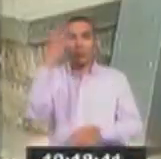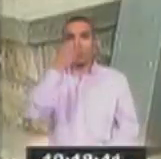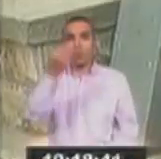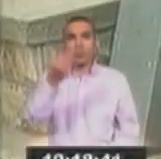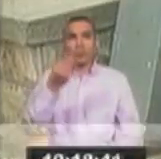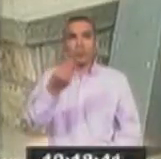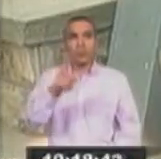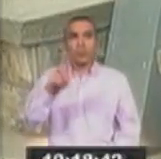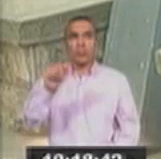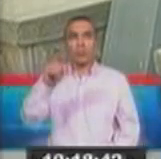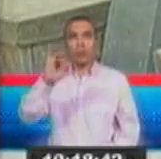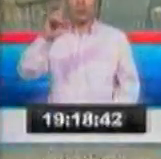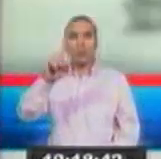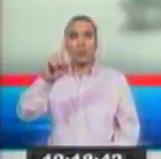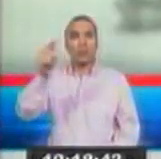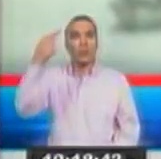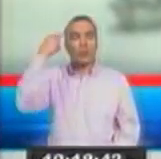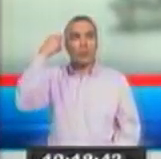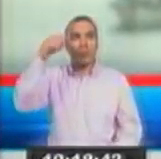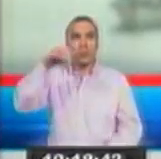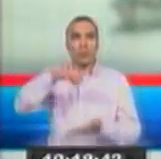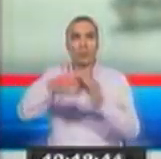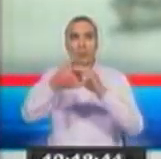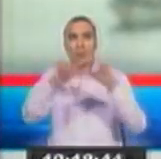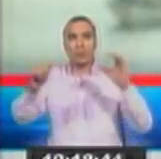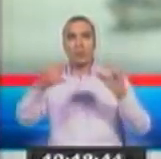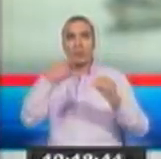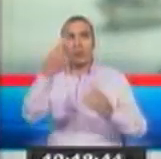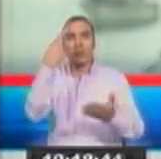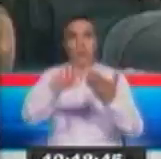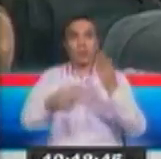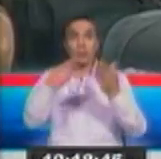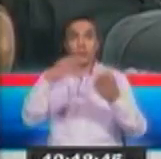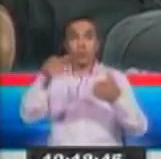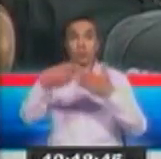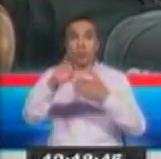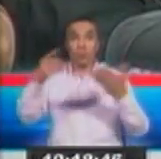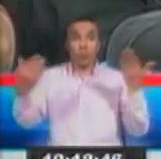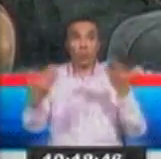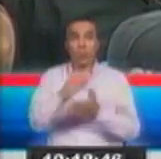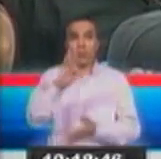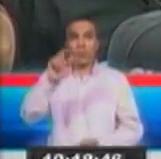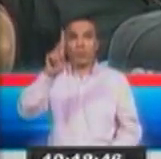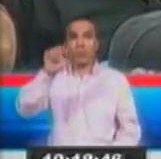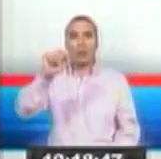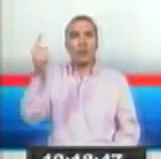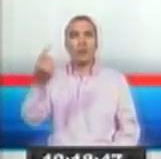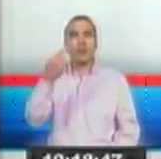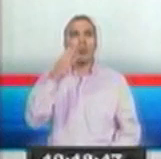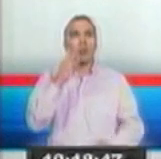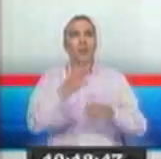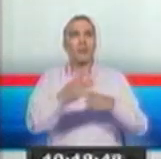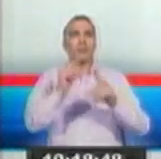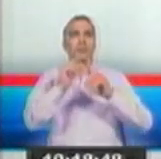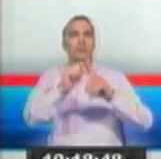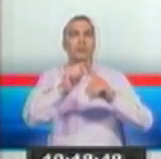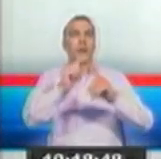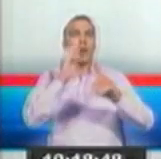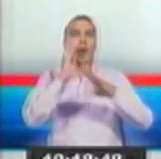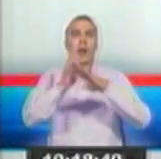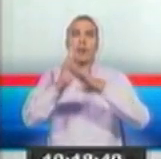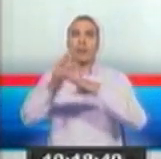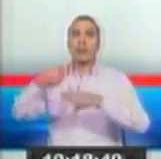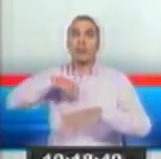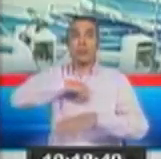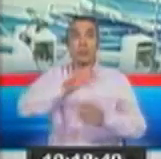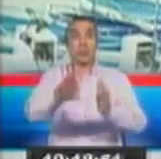David Sabando es el gobernador de la provincia de Santa Elena y dice que los rumores de una nueva veda son solo eso, rumores. Les pido